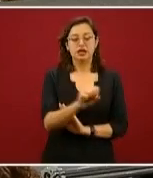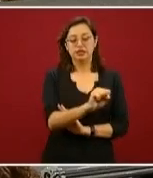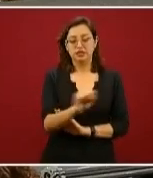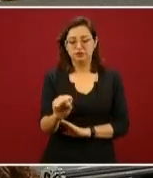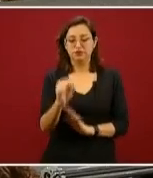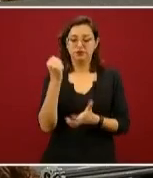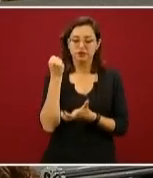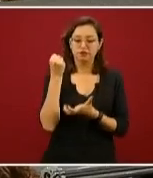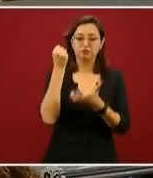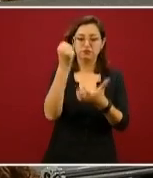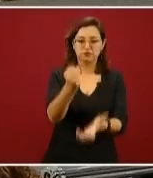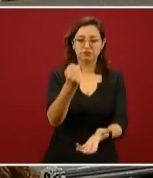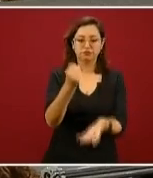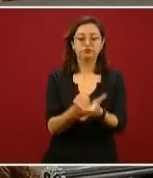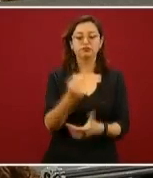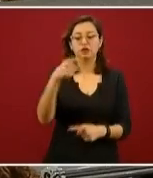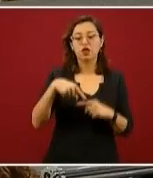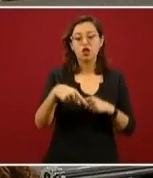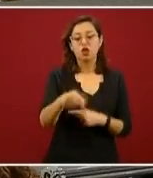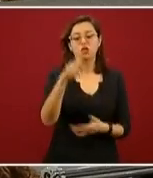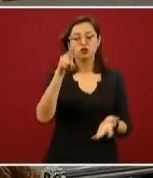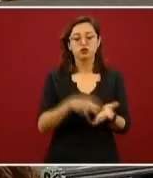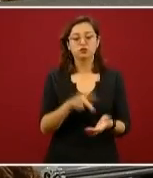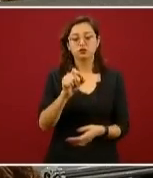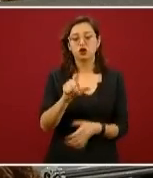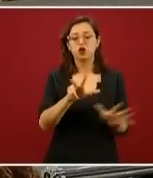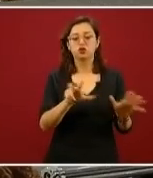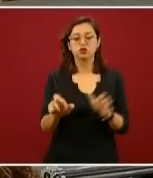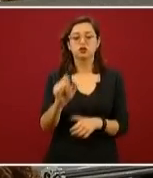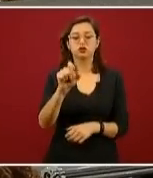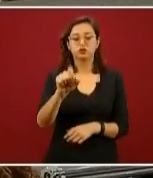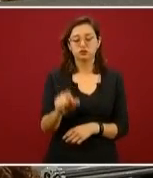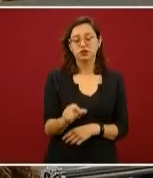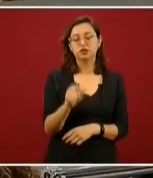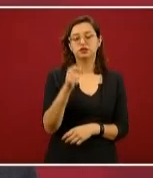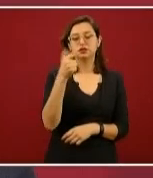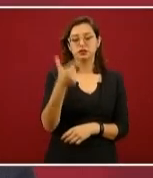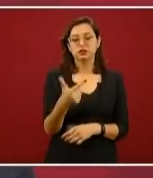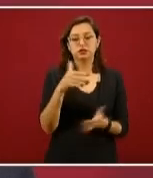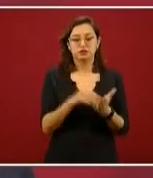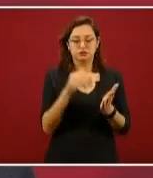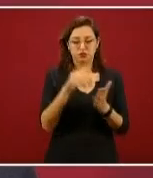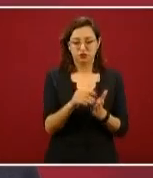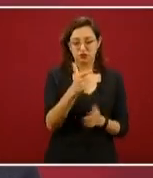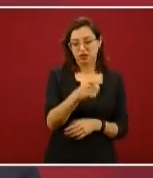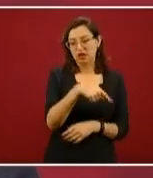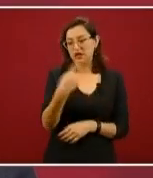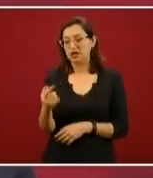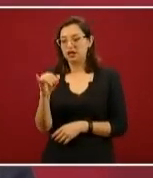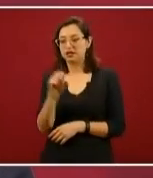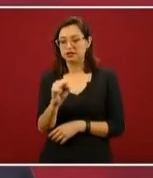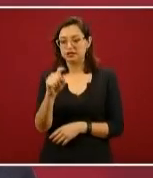cuenta con un presupuesto aprobado para este ejercicio fiscal de 825 mil millones de pesos y el